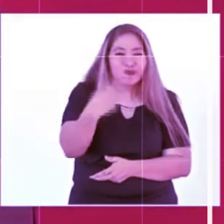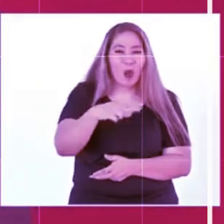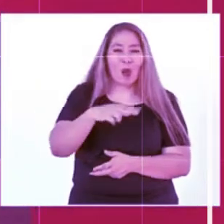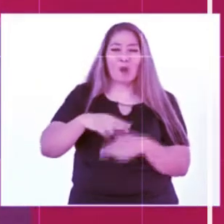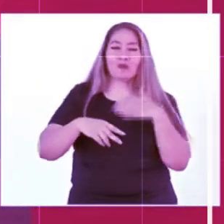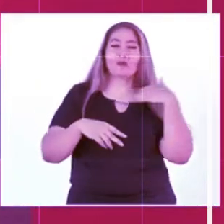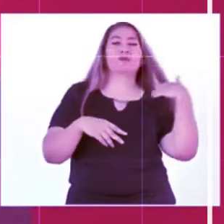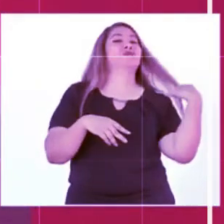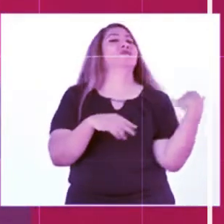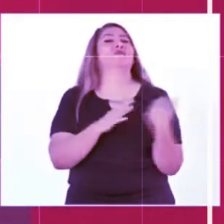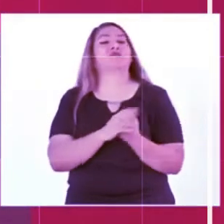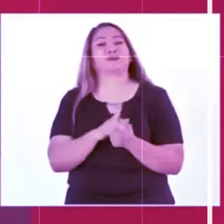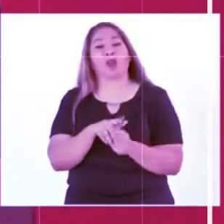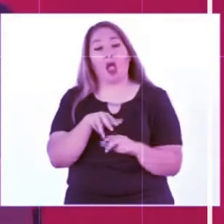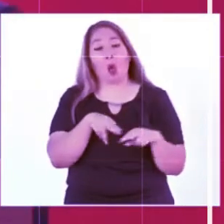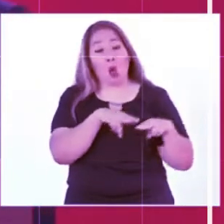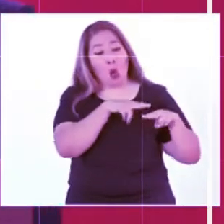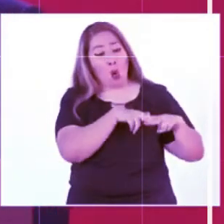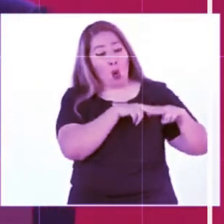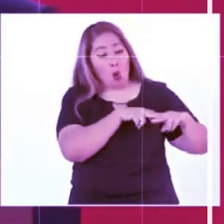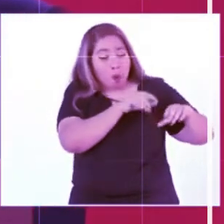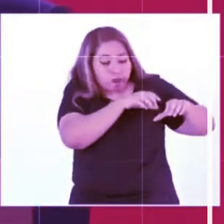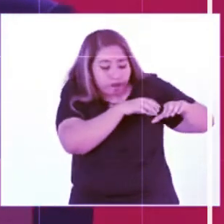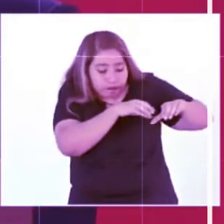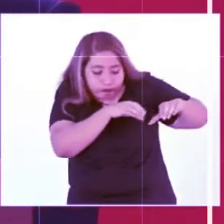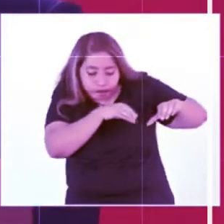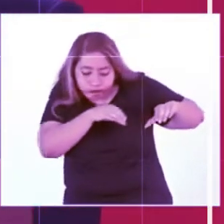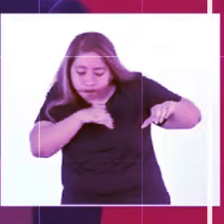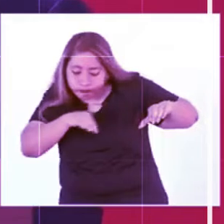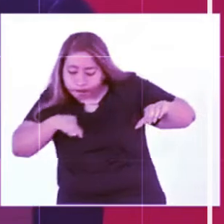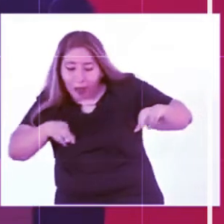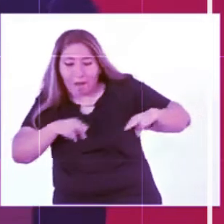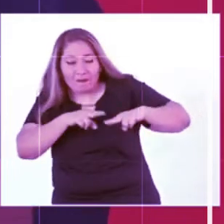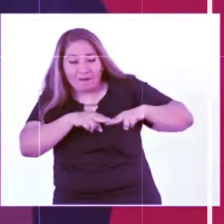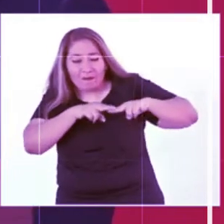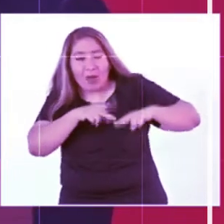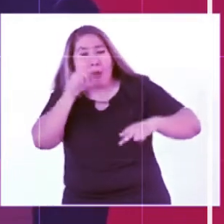Con el tendido de las vías férreas,